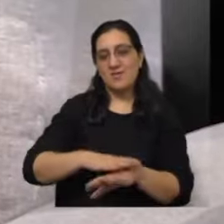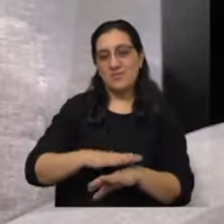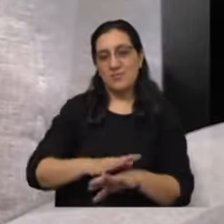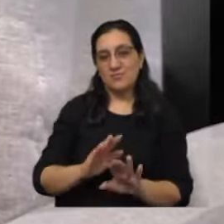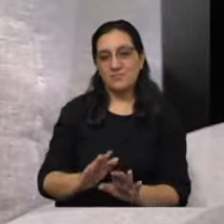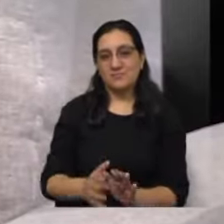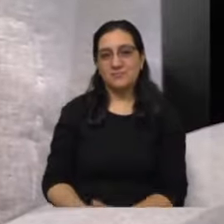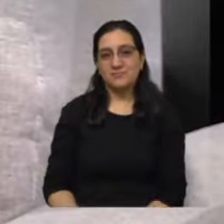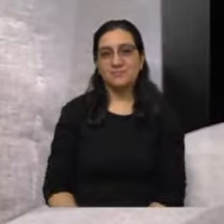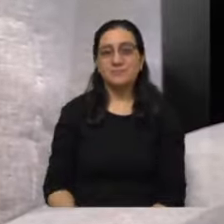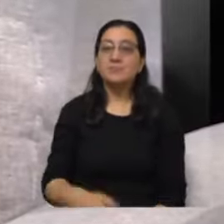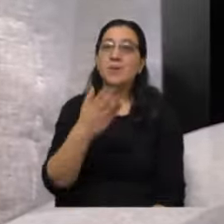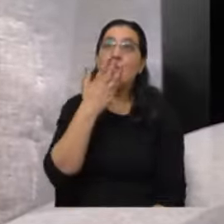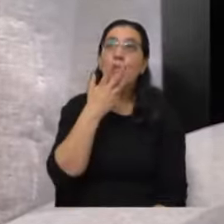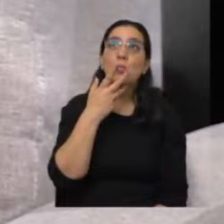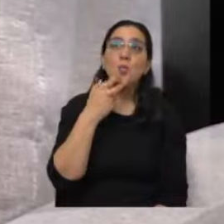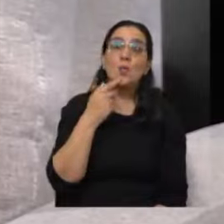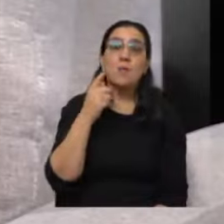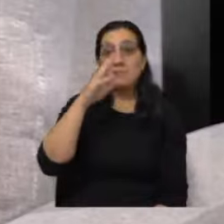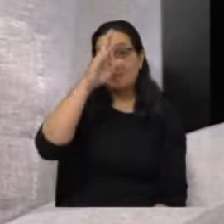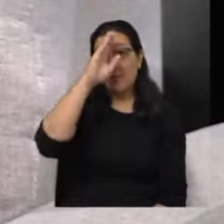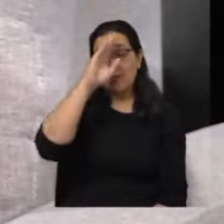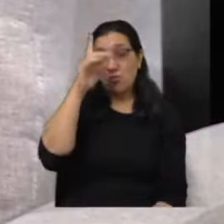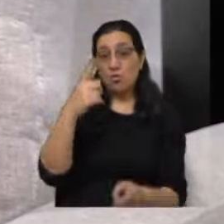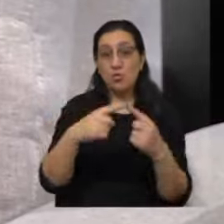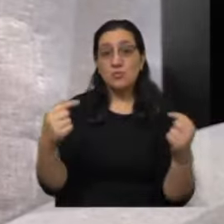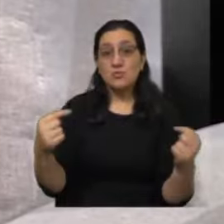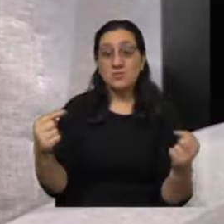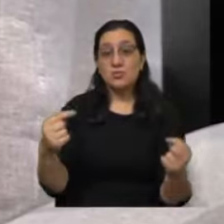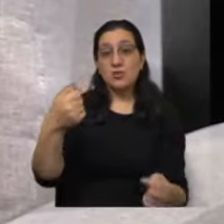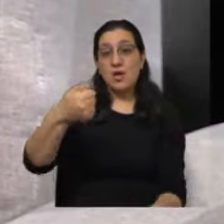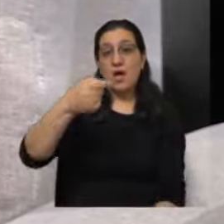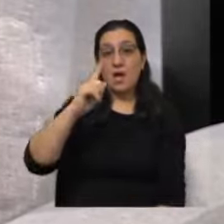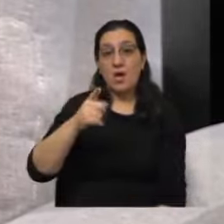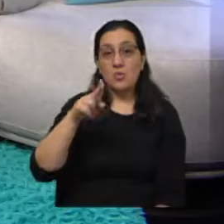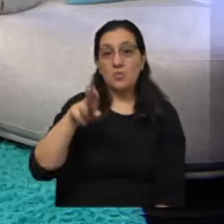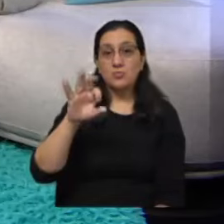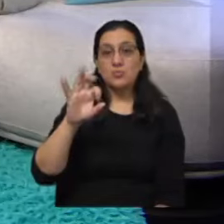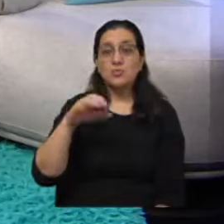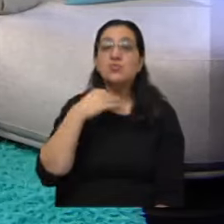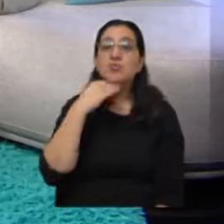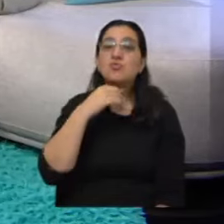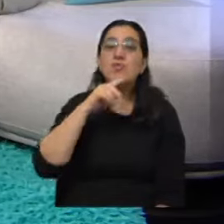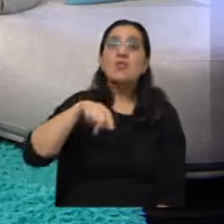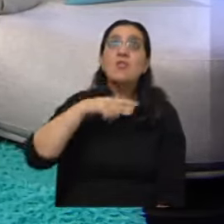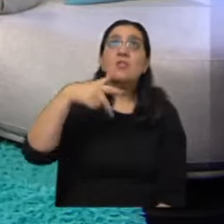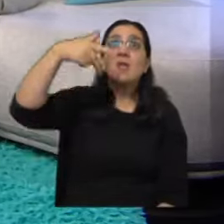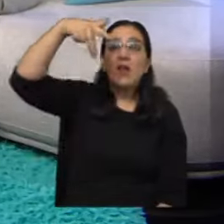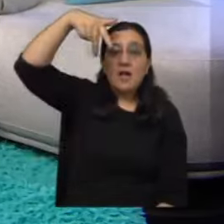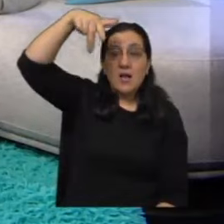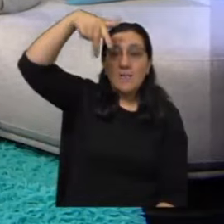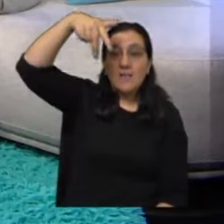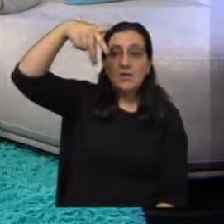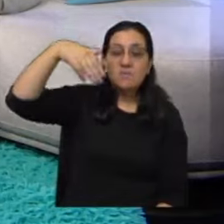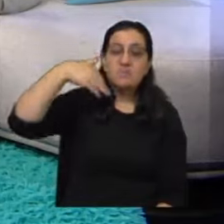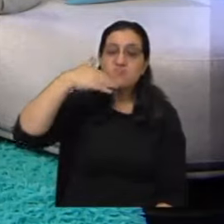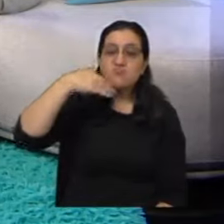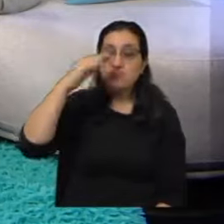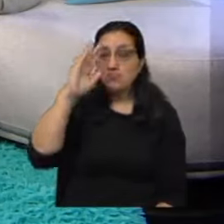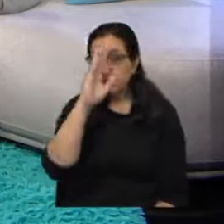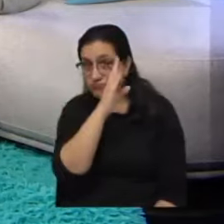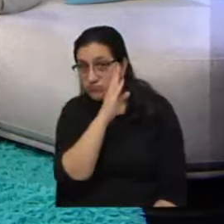momento. Mancho, me gustó para eso. Que vamos aprendiendo cosas con Agus y me gusta lo del point of view. Que no sé dónde está la cámara. Ahora no sé. Está escondida, está